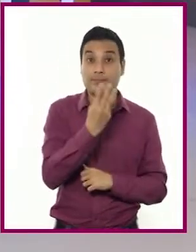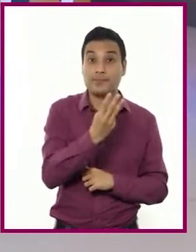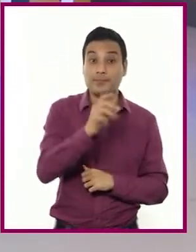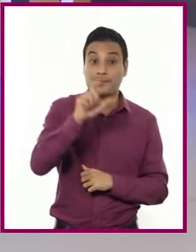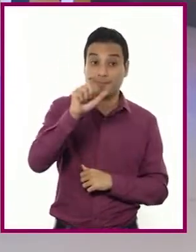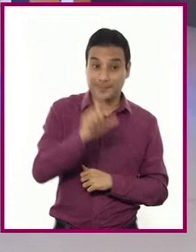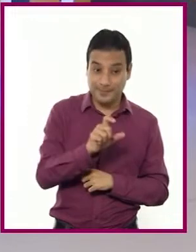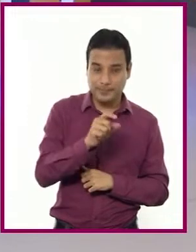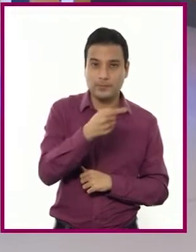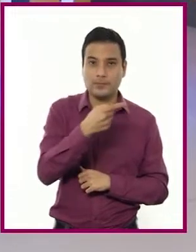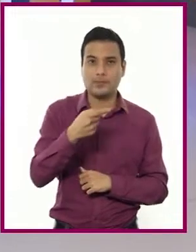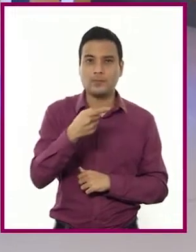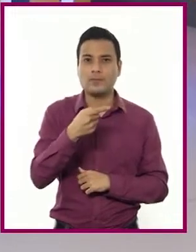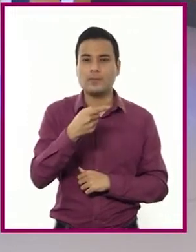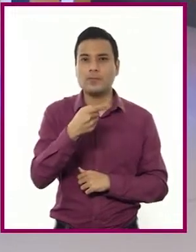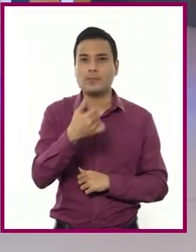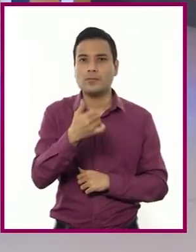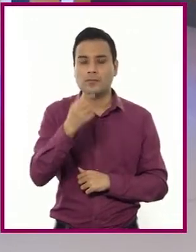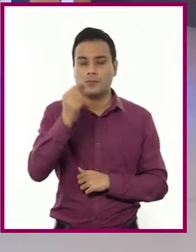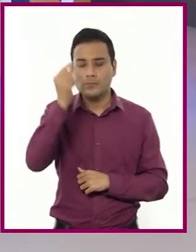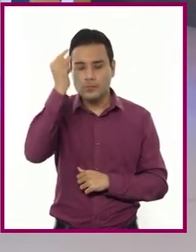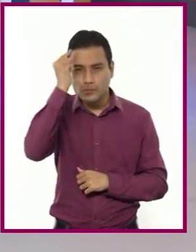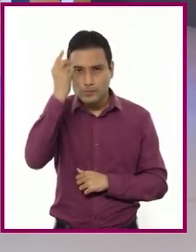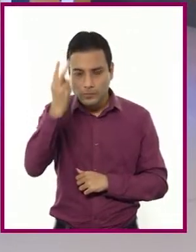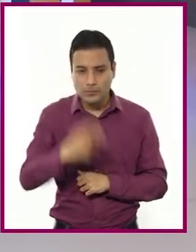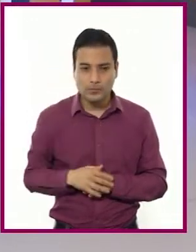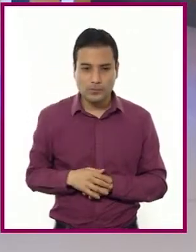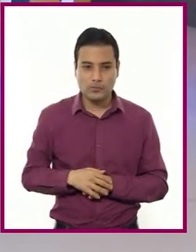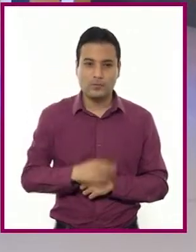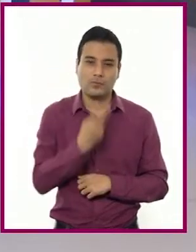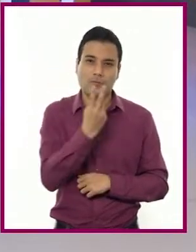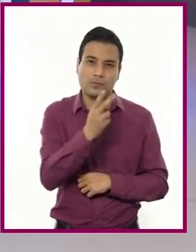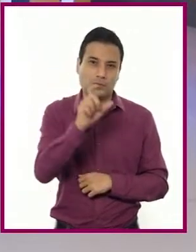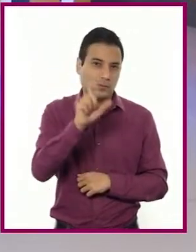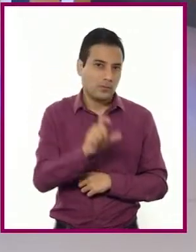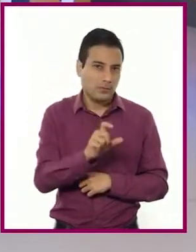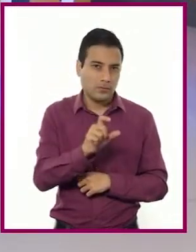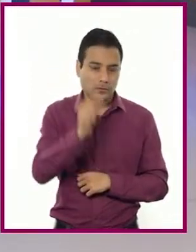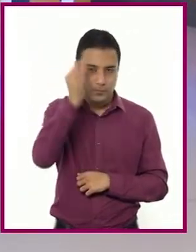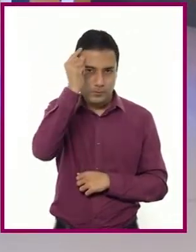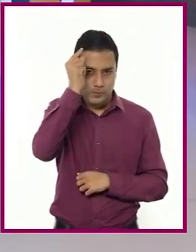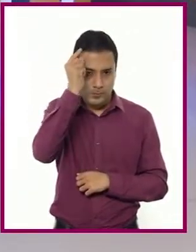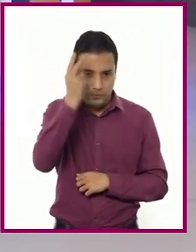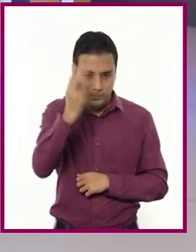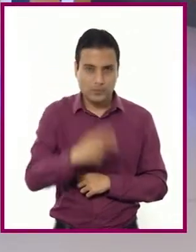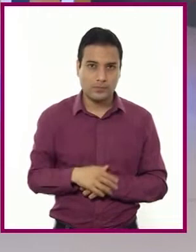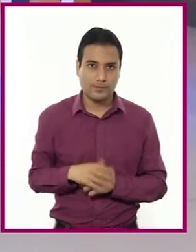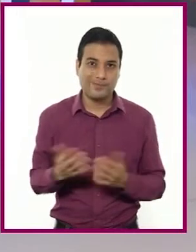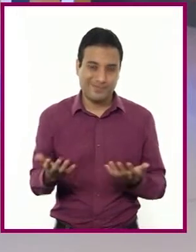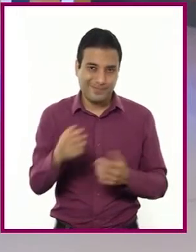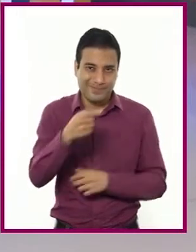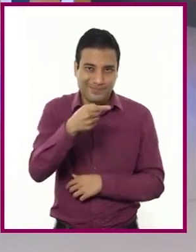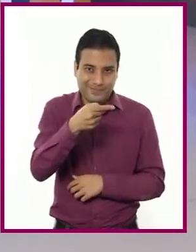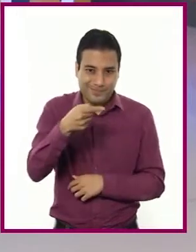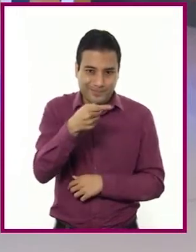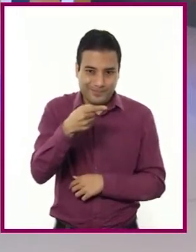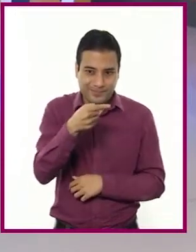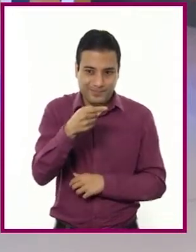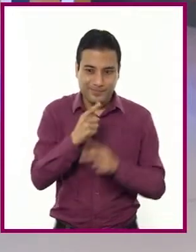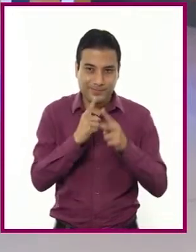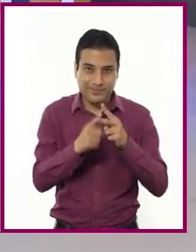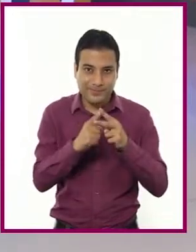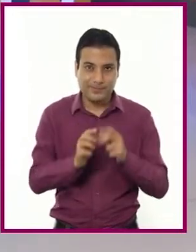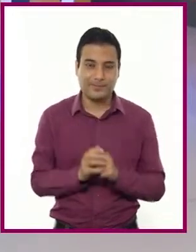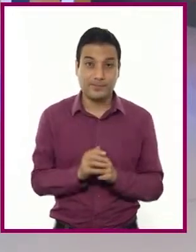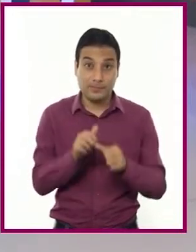3x² menos x² es igual a 2x². Es decir, se restan los coeficientes mientras que la literal